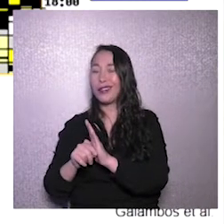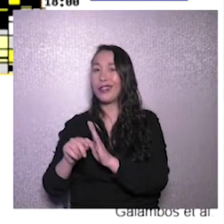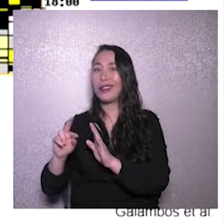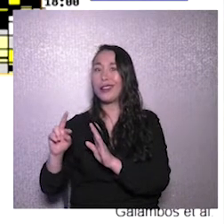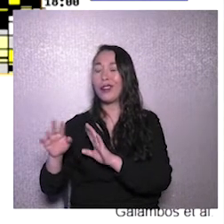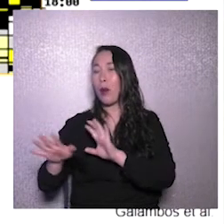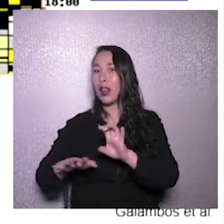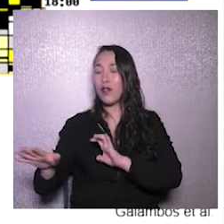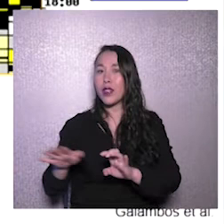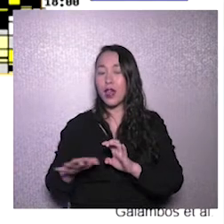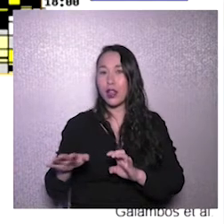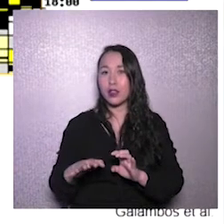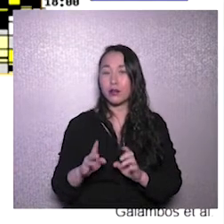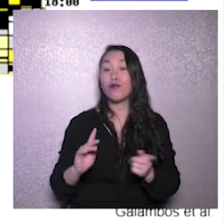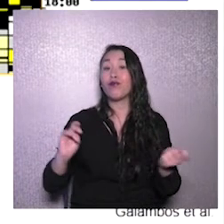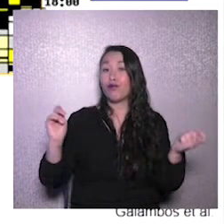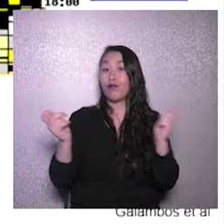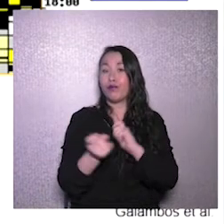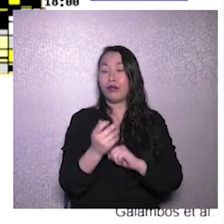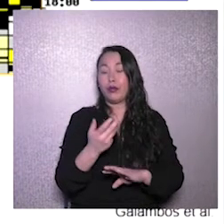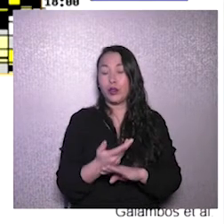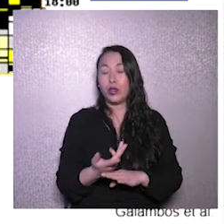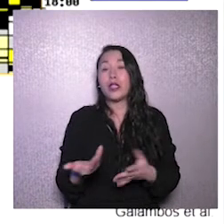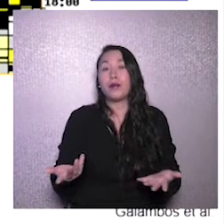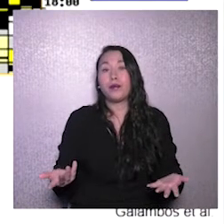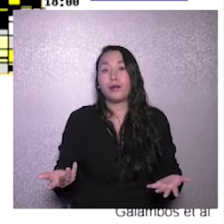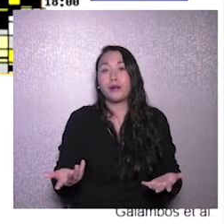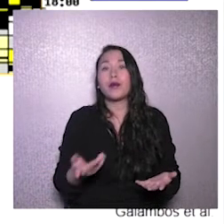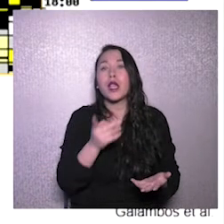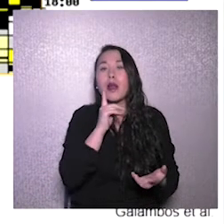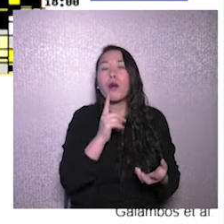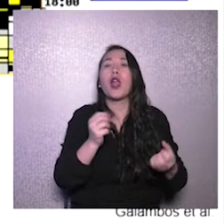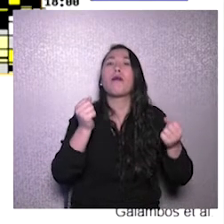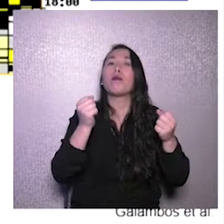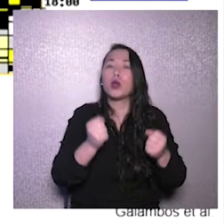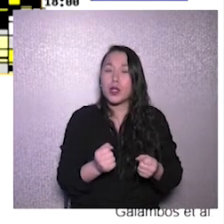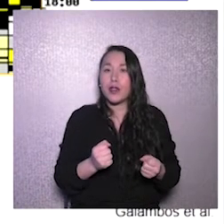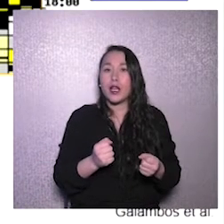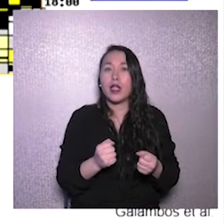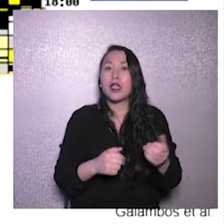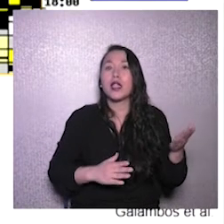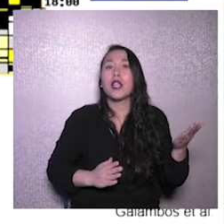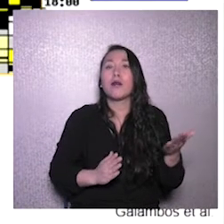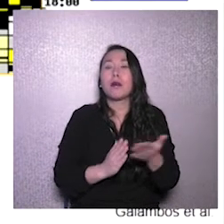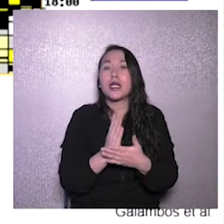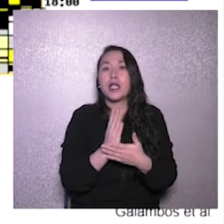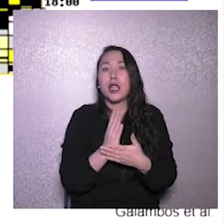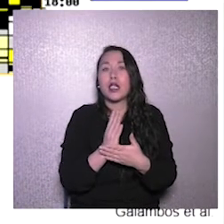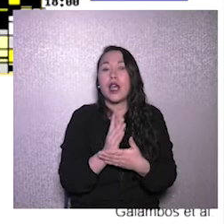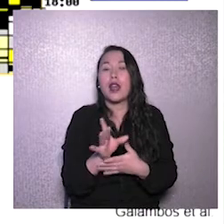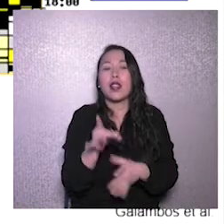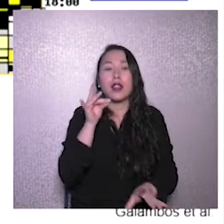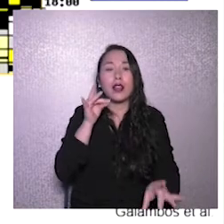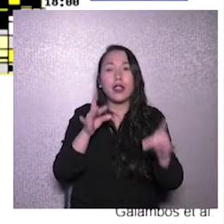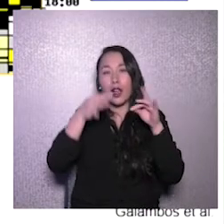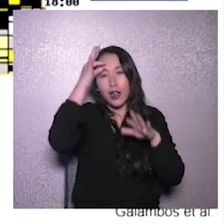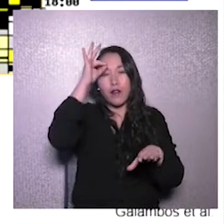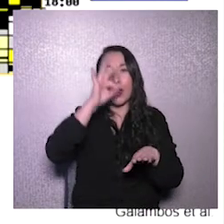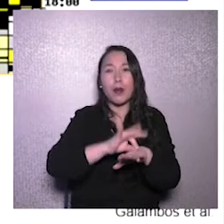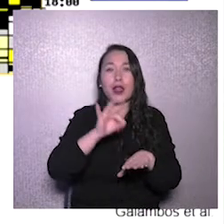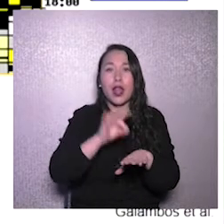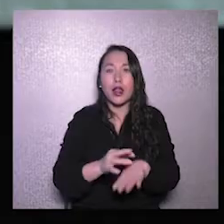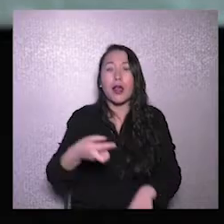enfermedad. Por lo tanto, tenemos la posibilidad, ¿no es cierto?, de empezar a detectar enfermedades,